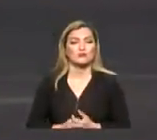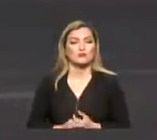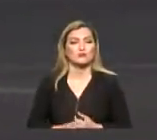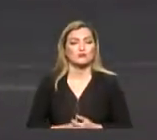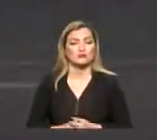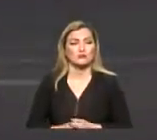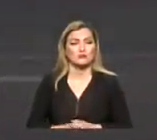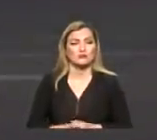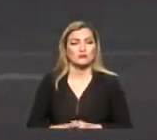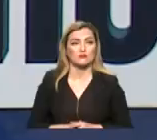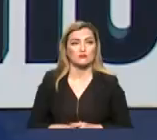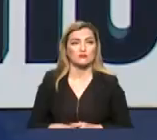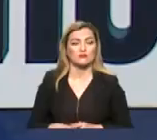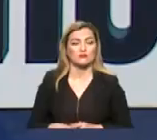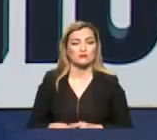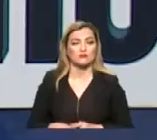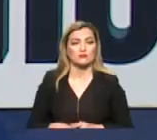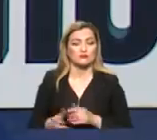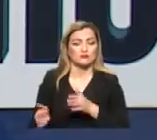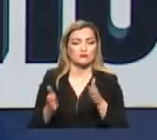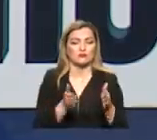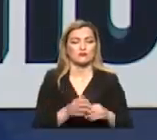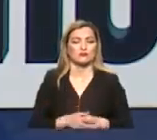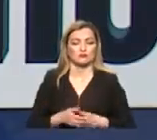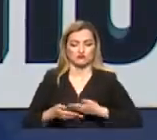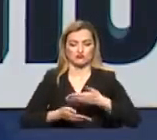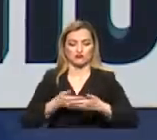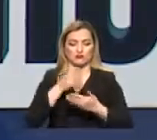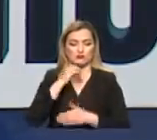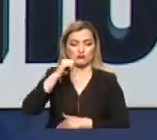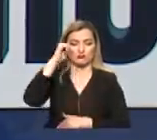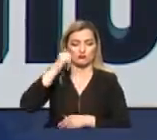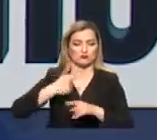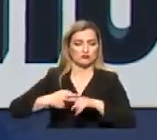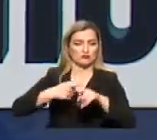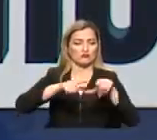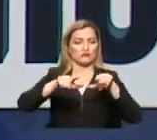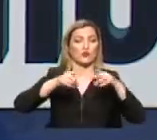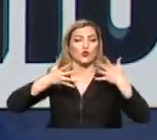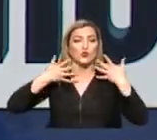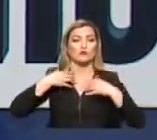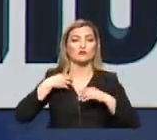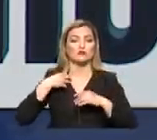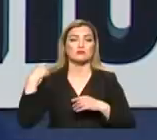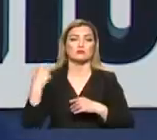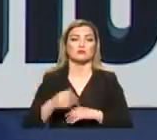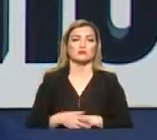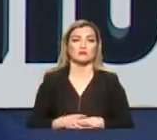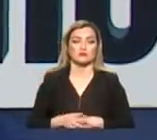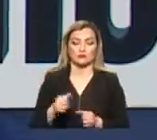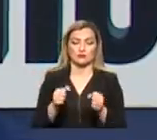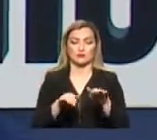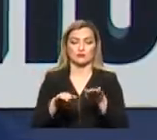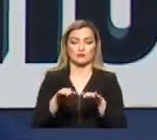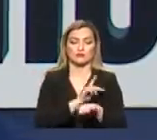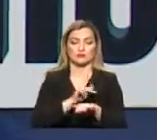La Lama, 24 horas. Y el movimiento comercial ayer se mantuvo en varios puntos de Guayaquil. Pese a que la circulación de